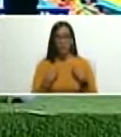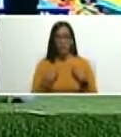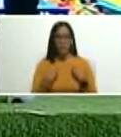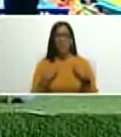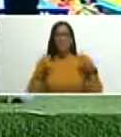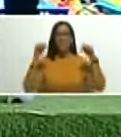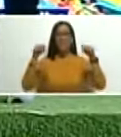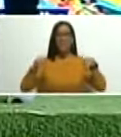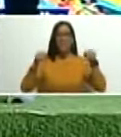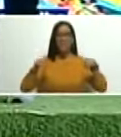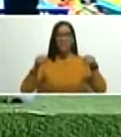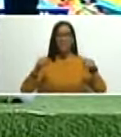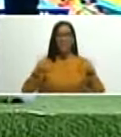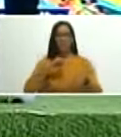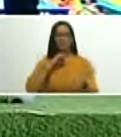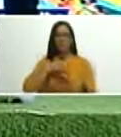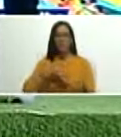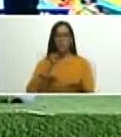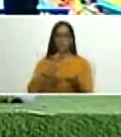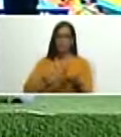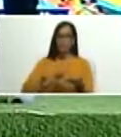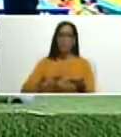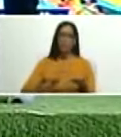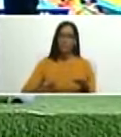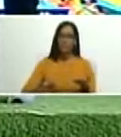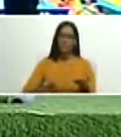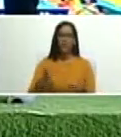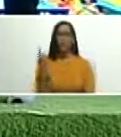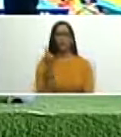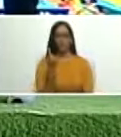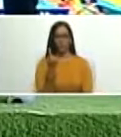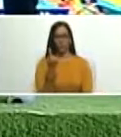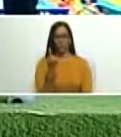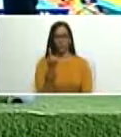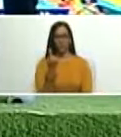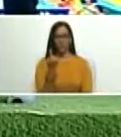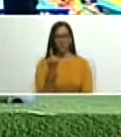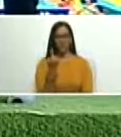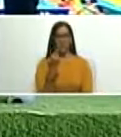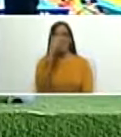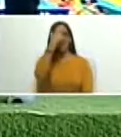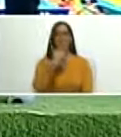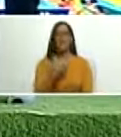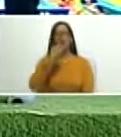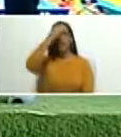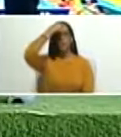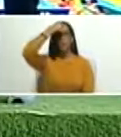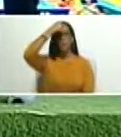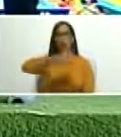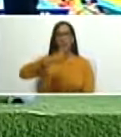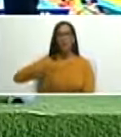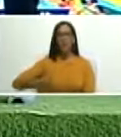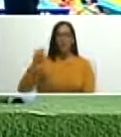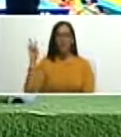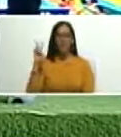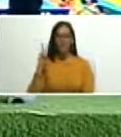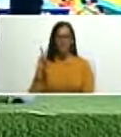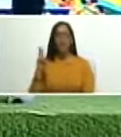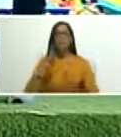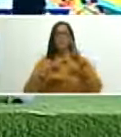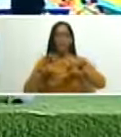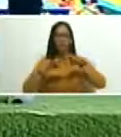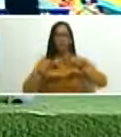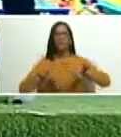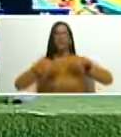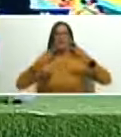esta historia que estamos escribiendo, es uno solo. El protagonista es el pueblo de Venezuela para construir la